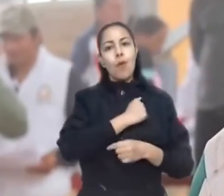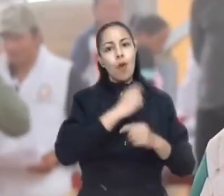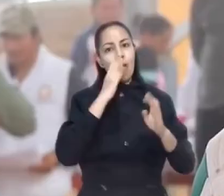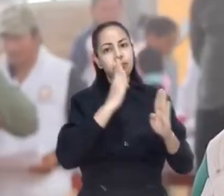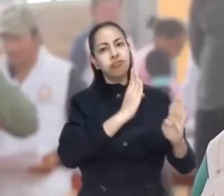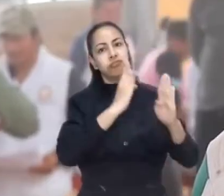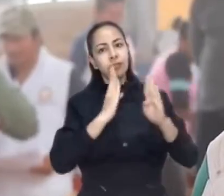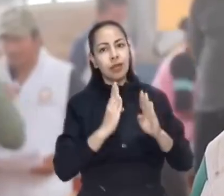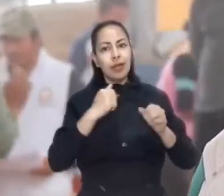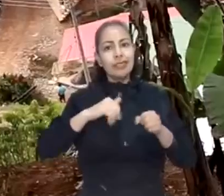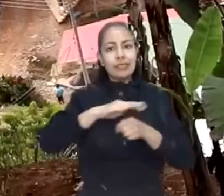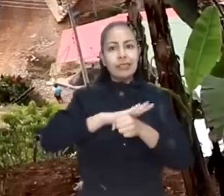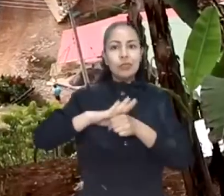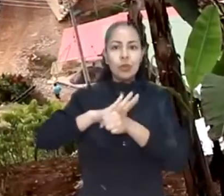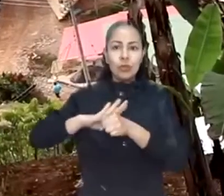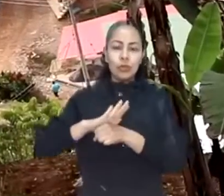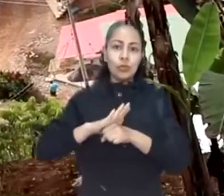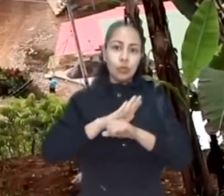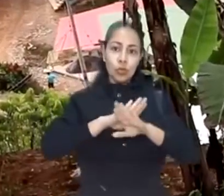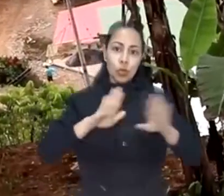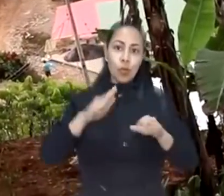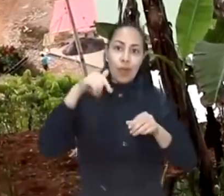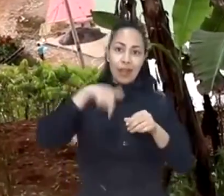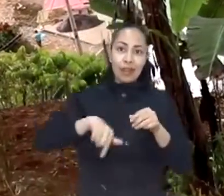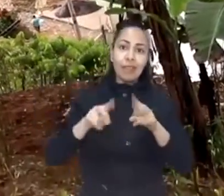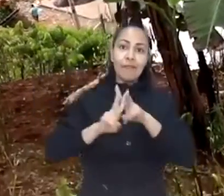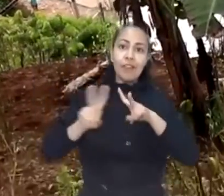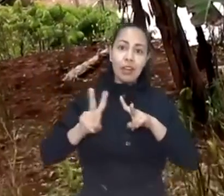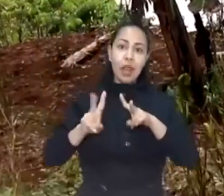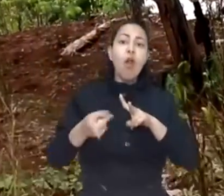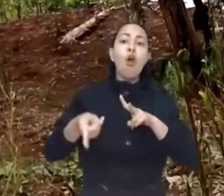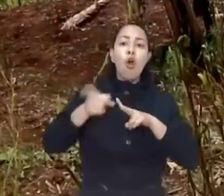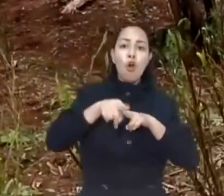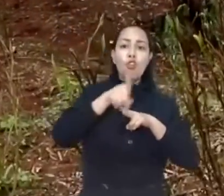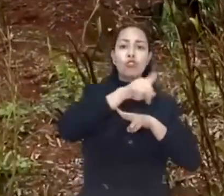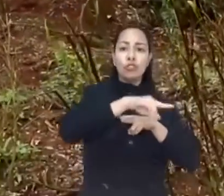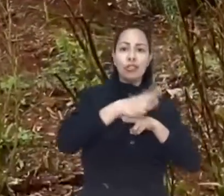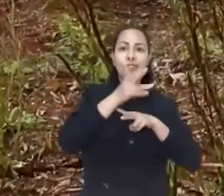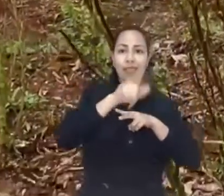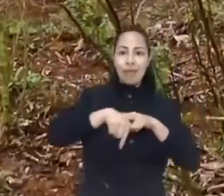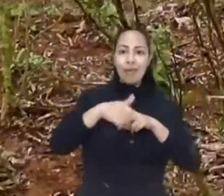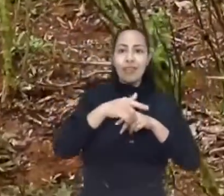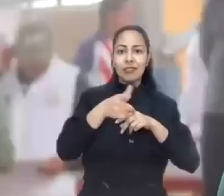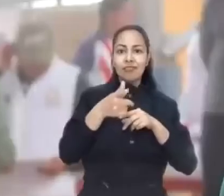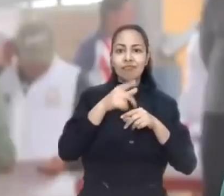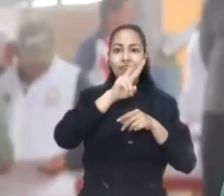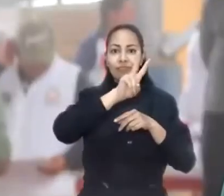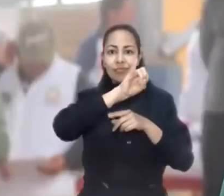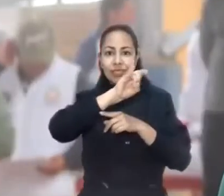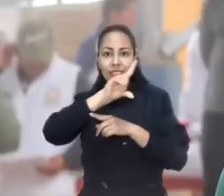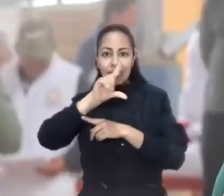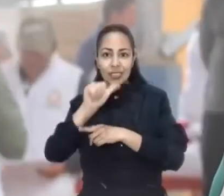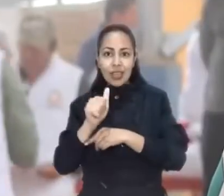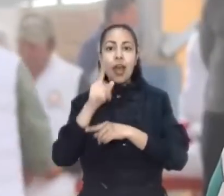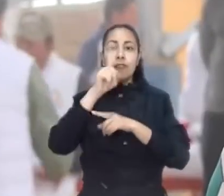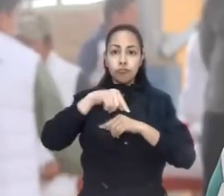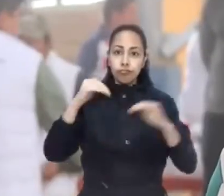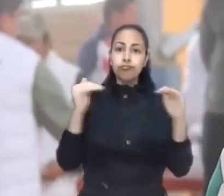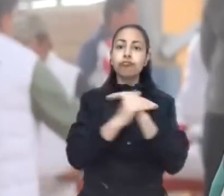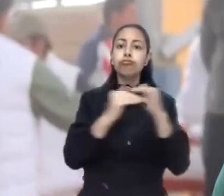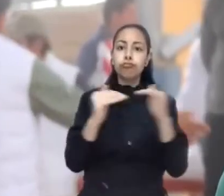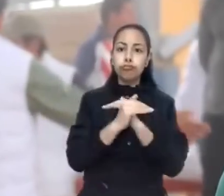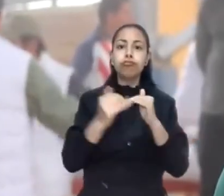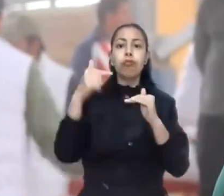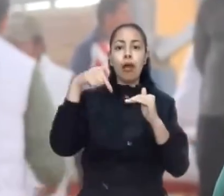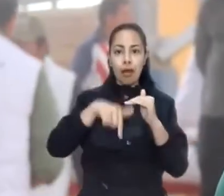por favor estén pendientes de la situación que no solamente está viviendo el Cajeto, también se está presentando ya en la villa. Las condiciones de las